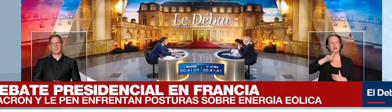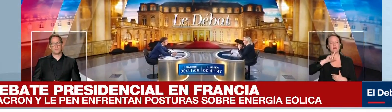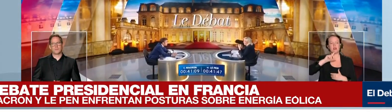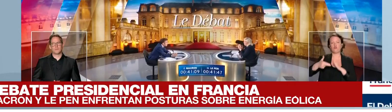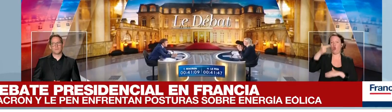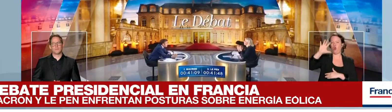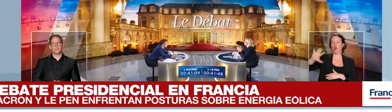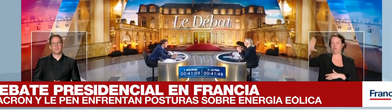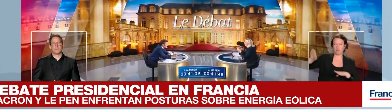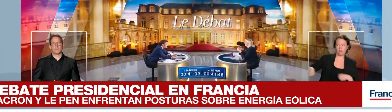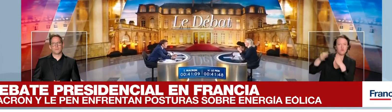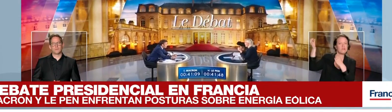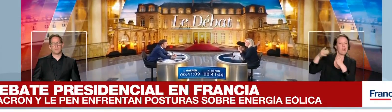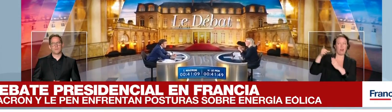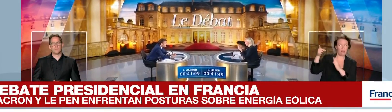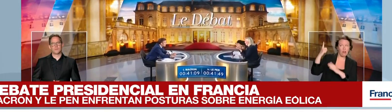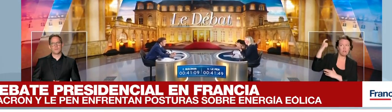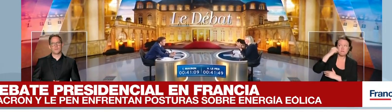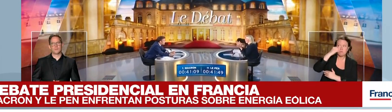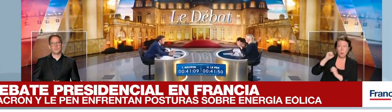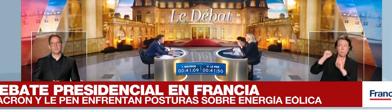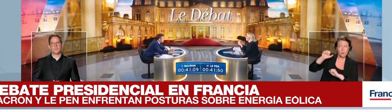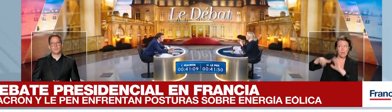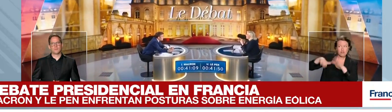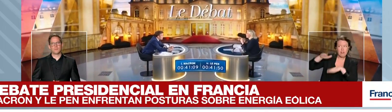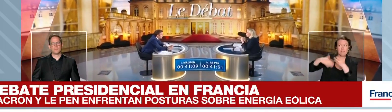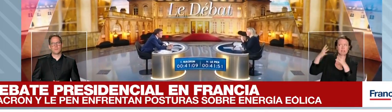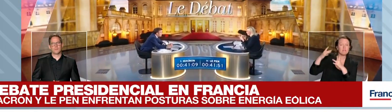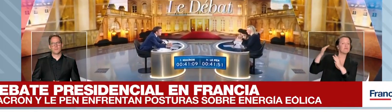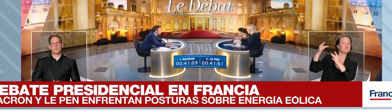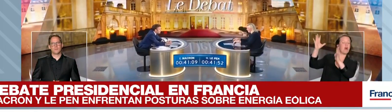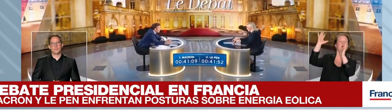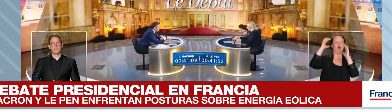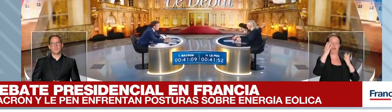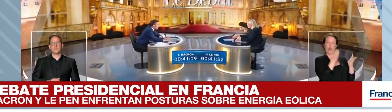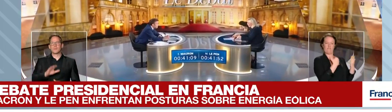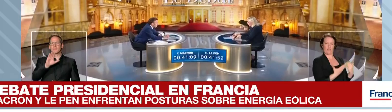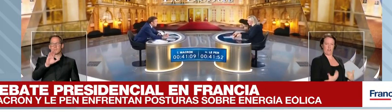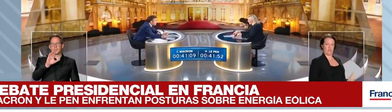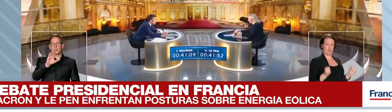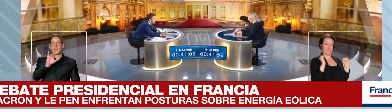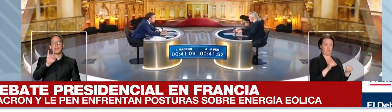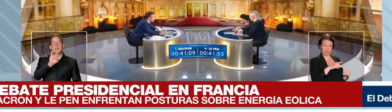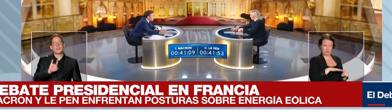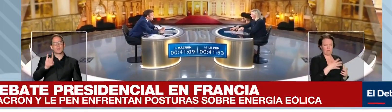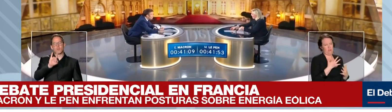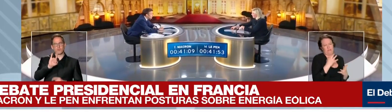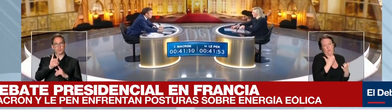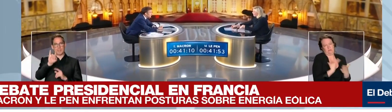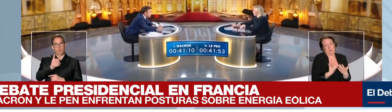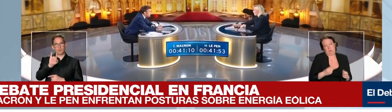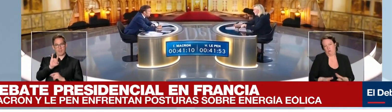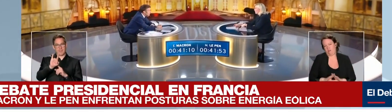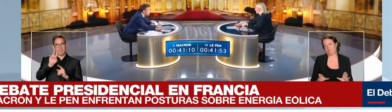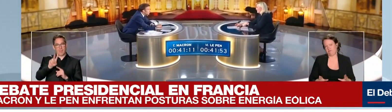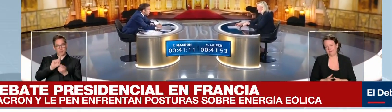Flamanville se ha puesto en funcionamiento. En ese momento ya podremos comenzar esta obra. El hidrógeno no